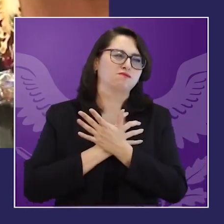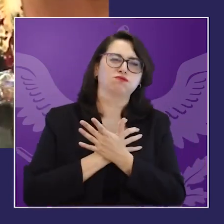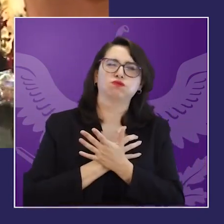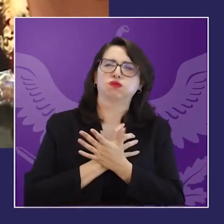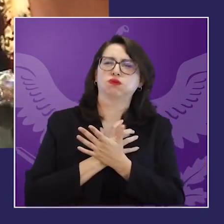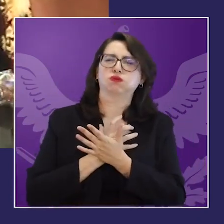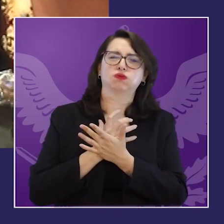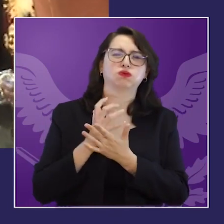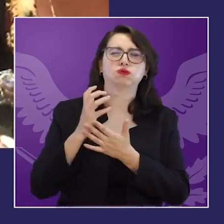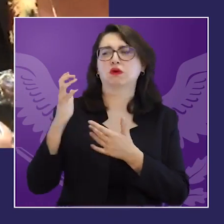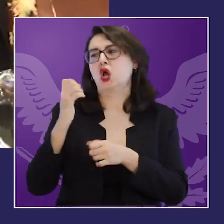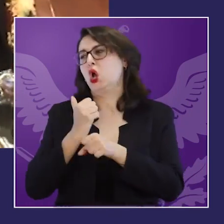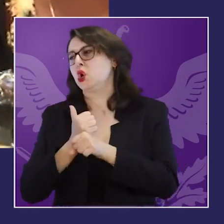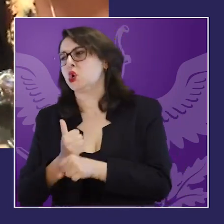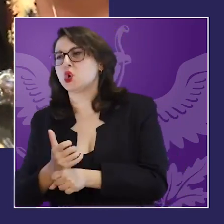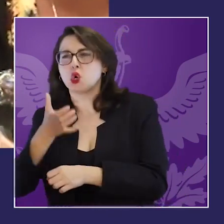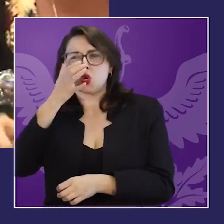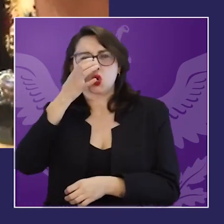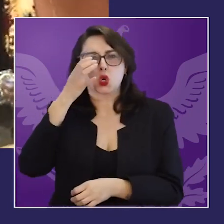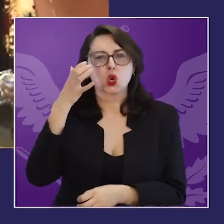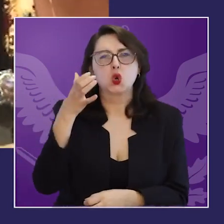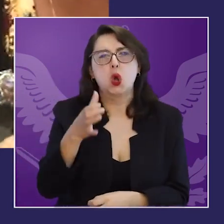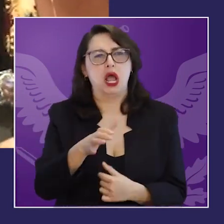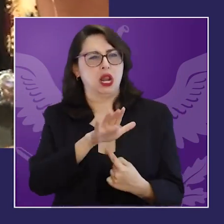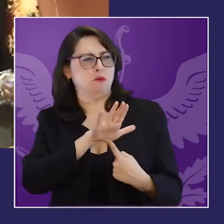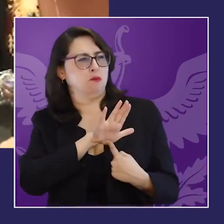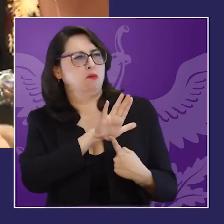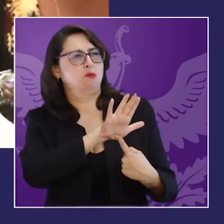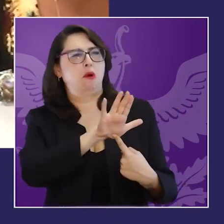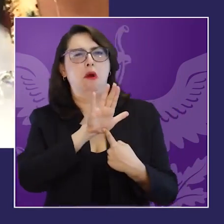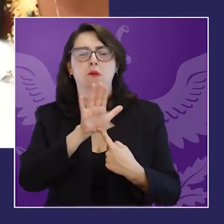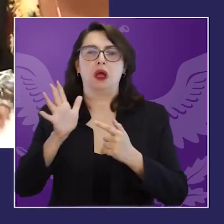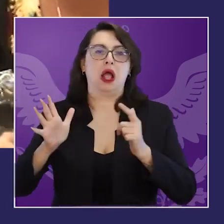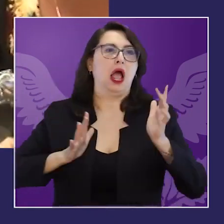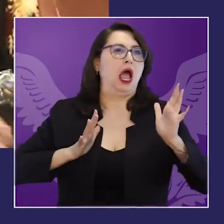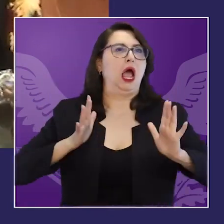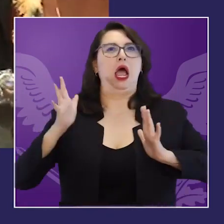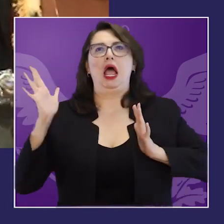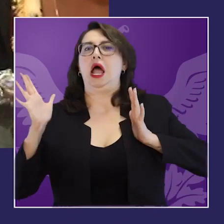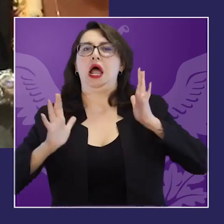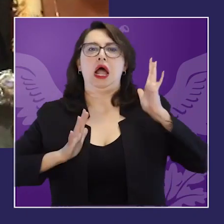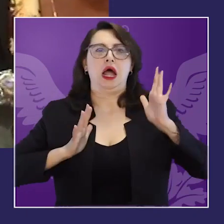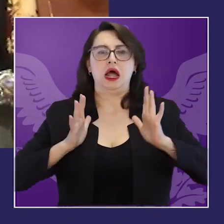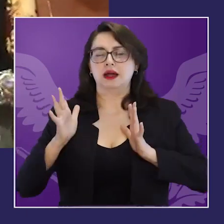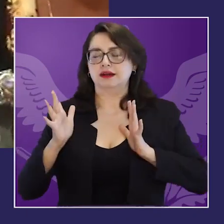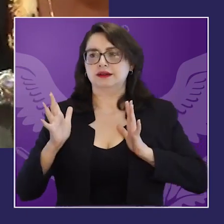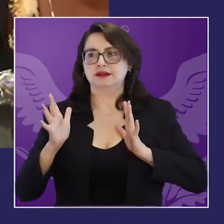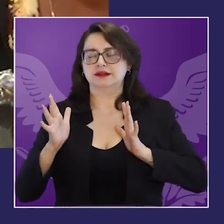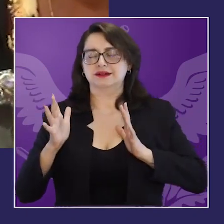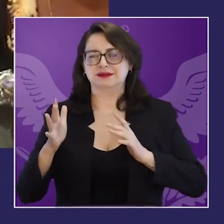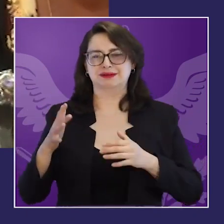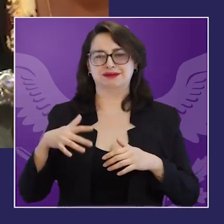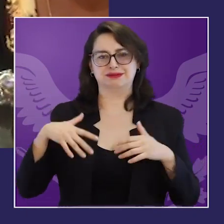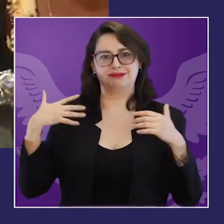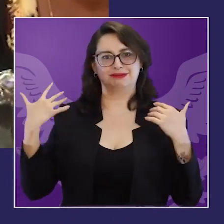hiperexposición de lo que había vivido Lucía de una manera bastante dramática, bastante cruenta, bastante cruel.